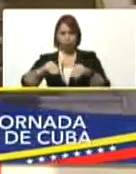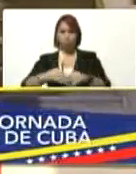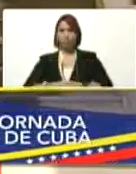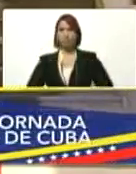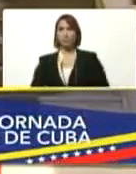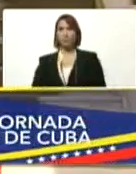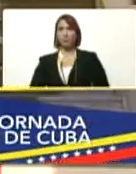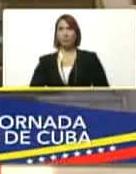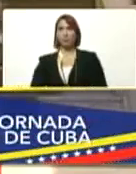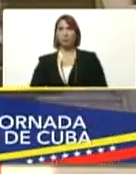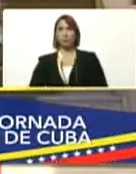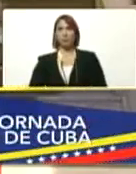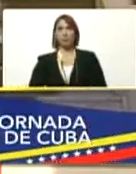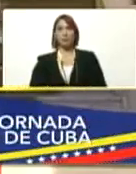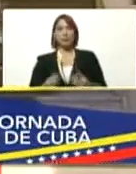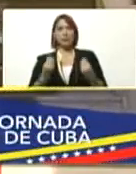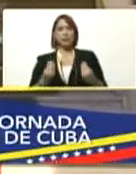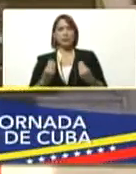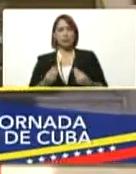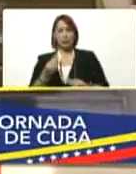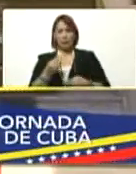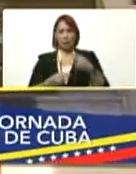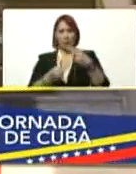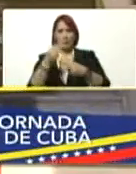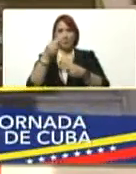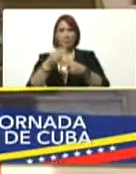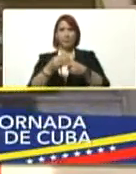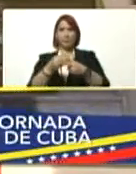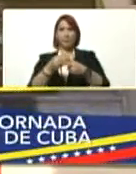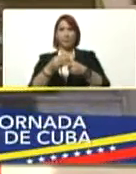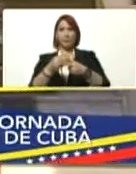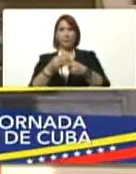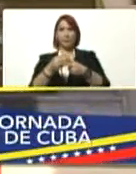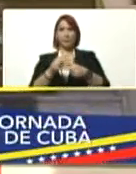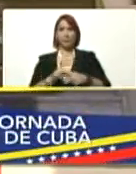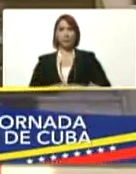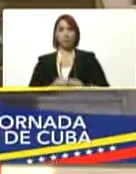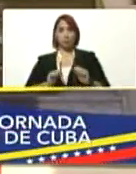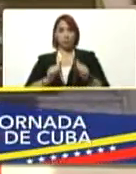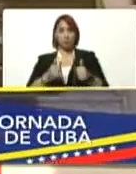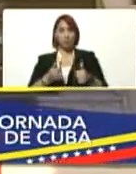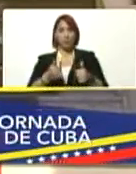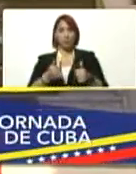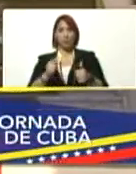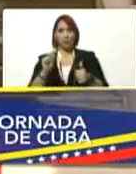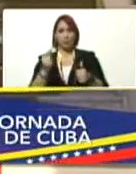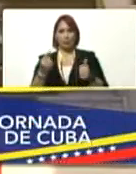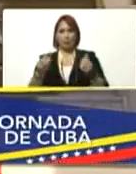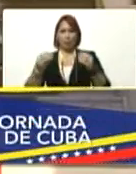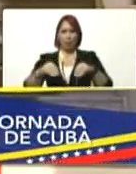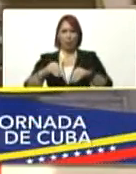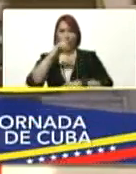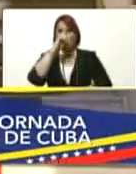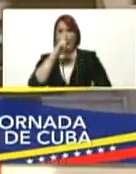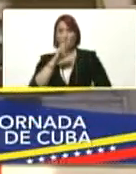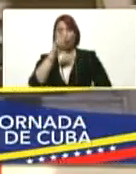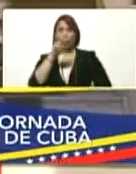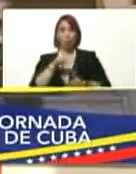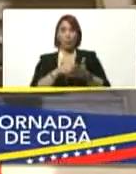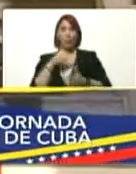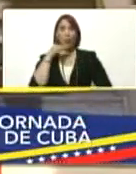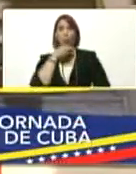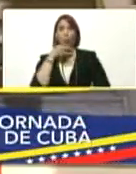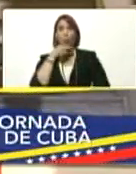y cómo se construyó a partir de esos primeros acuerdos en el año 2000, octubre del